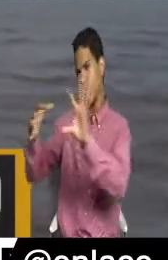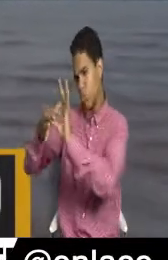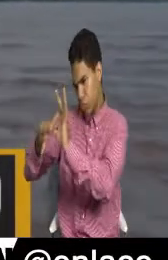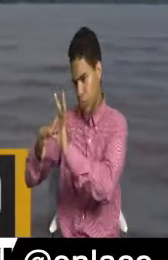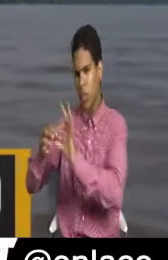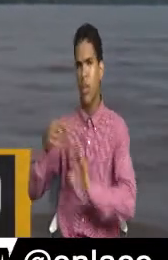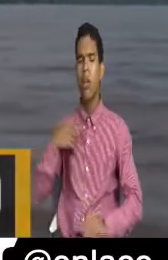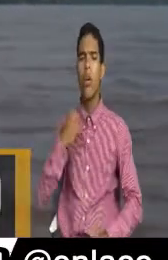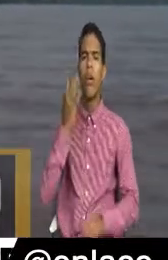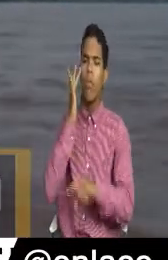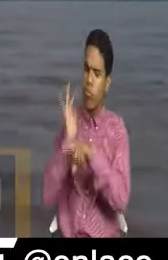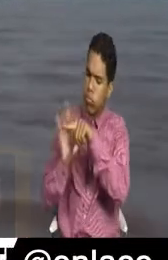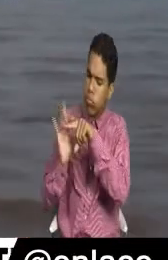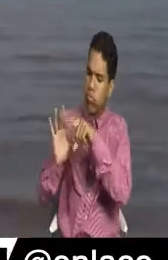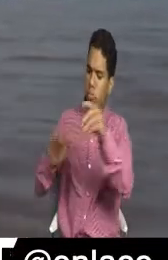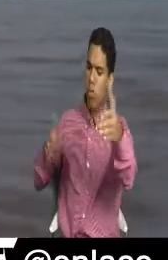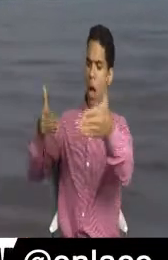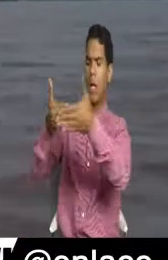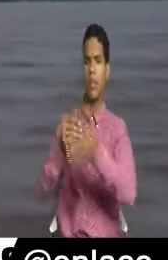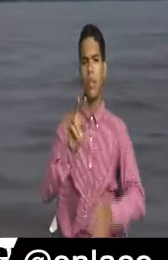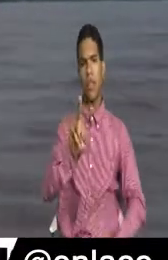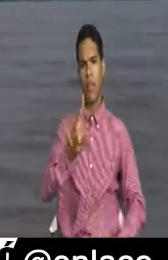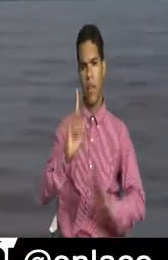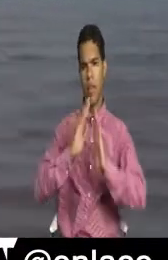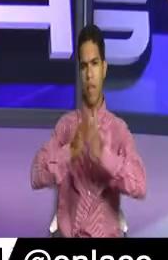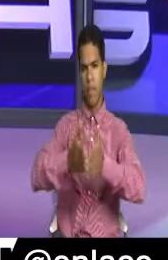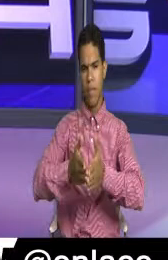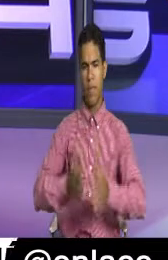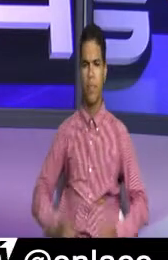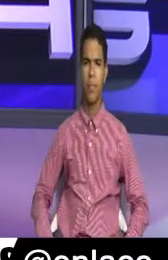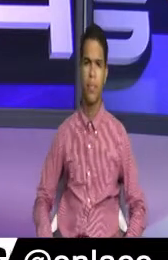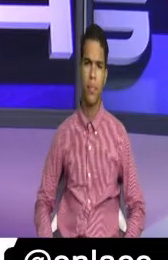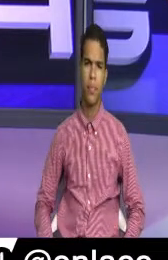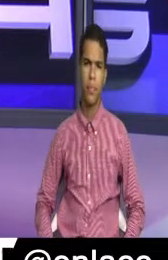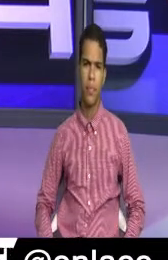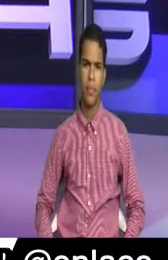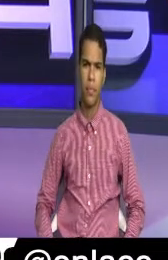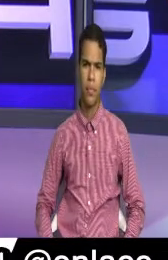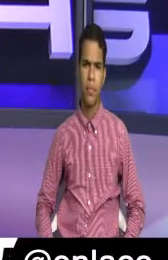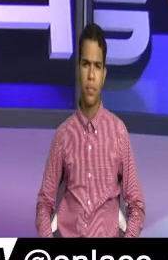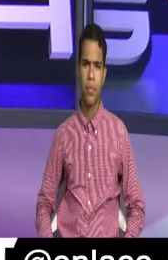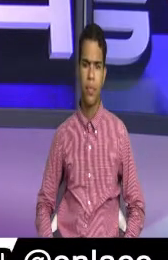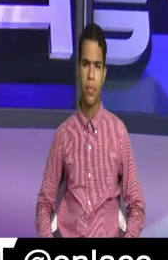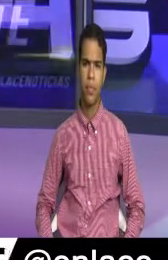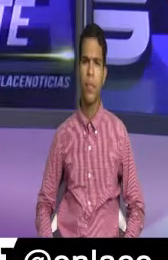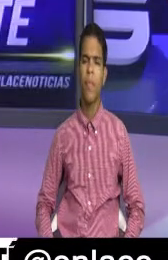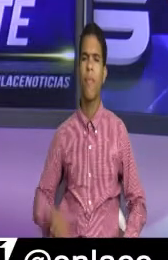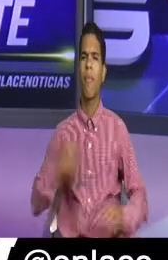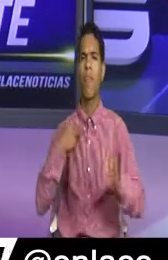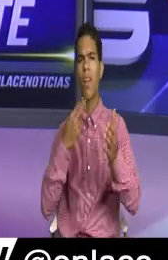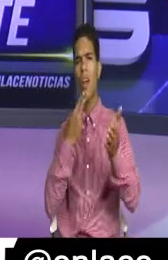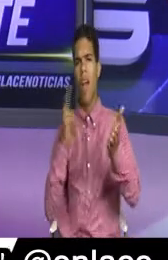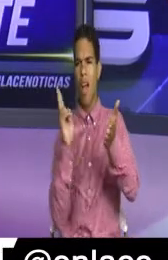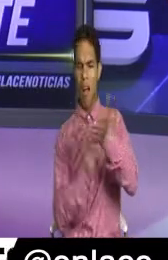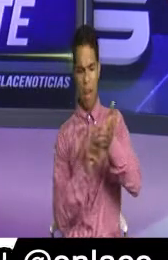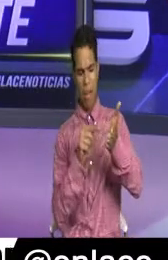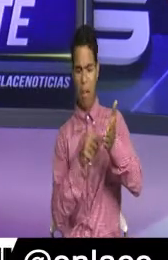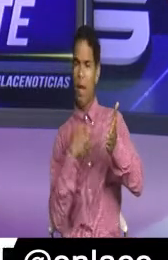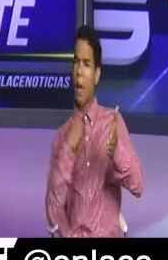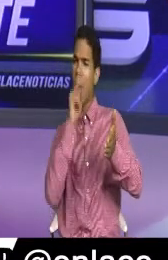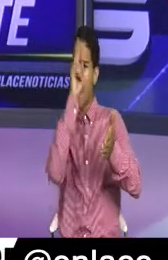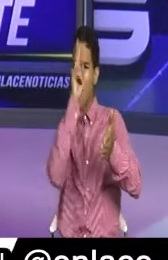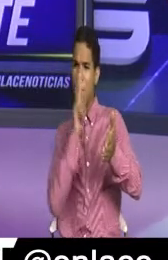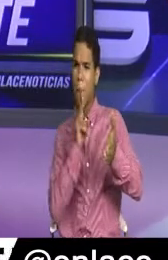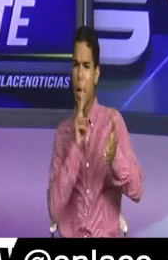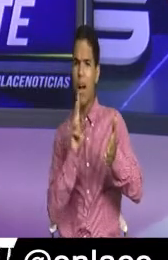ejecutará hasta el 31 de diciembre del presente año. Con un panfleto, al parecer, de las Autodefensas Unidas de Colombia,